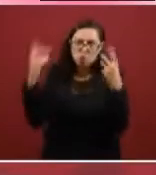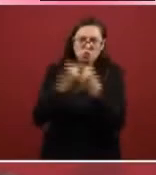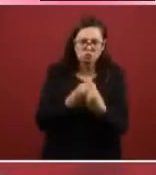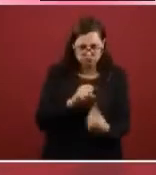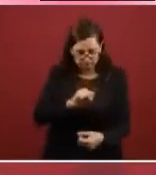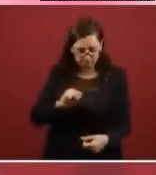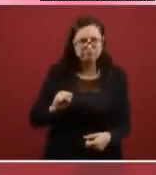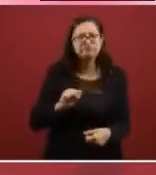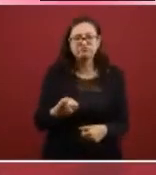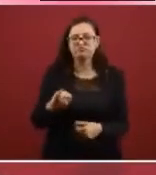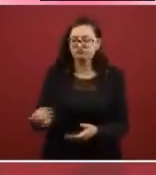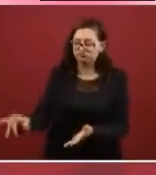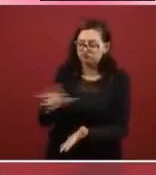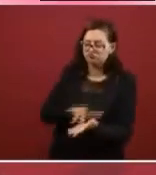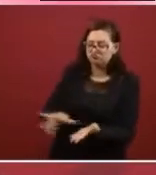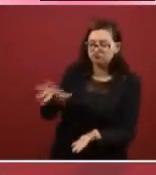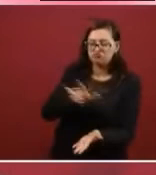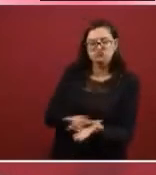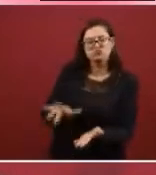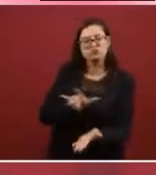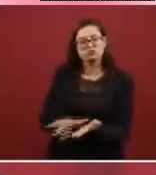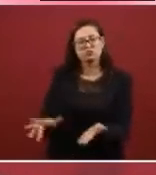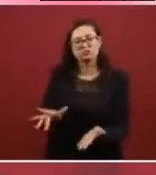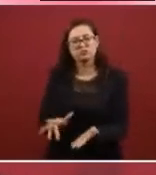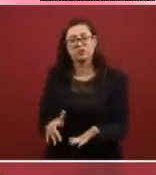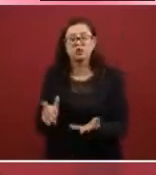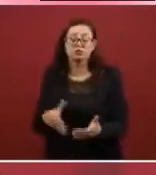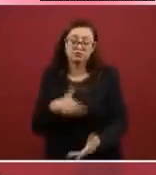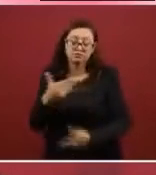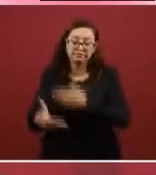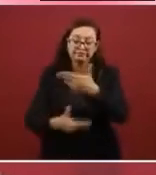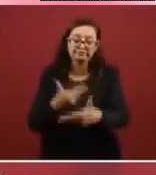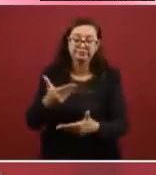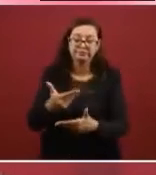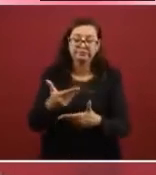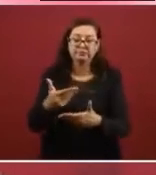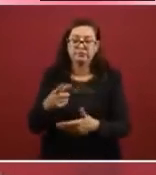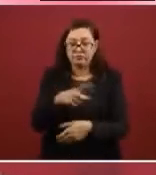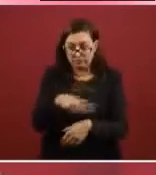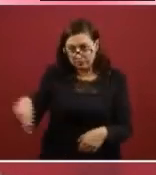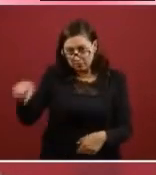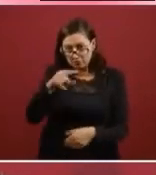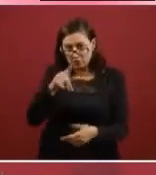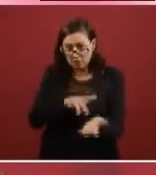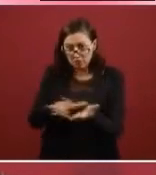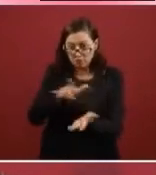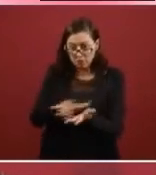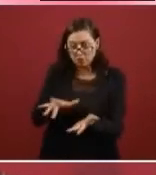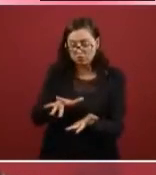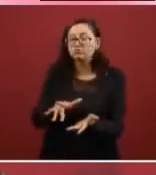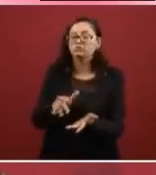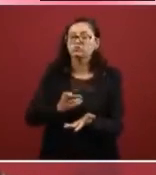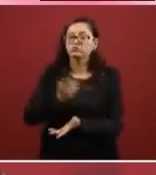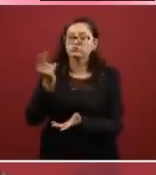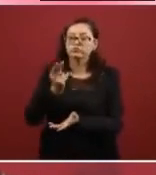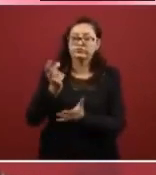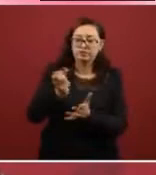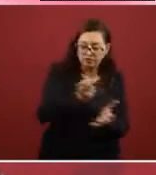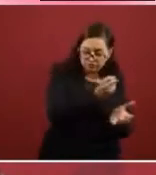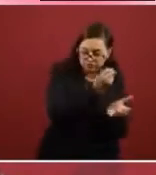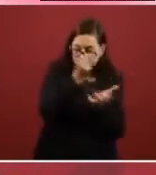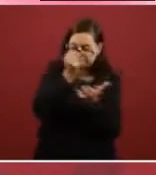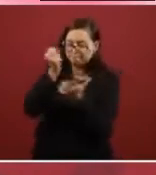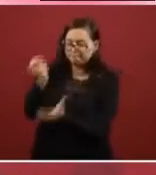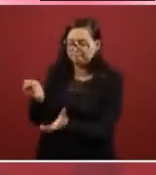que se está recibiendo para esta iniciativa se traduzca muy pronto that these, resources be given